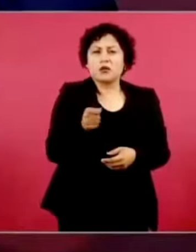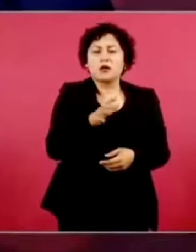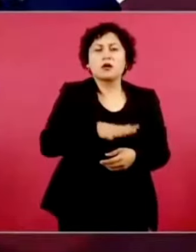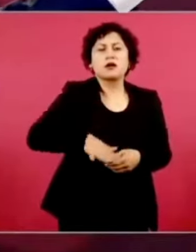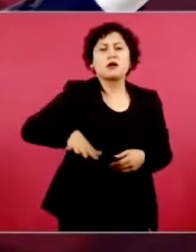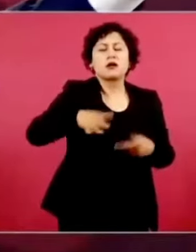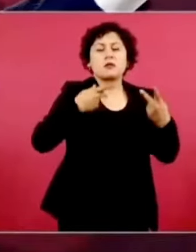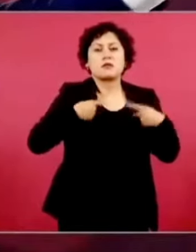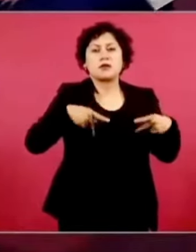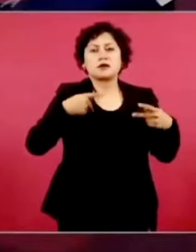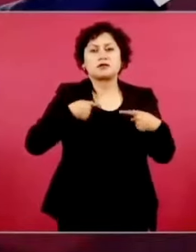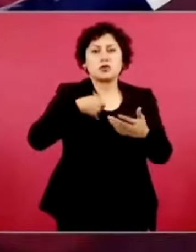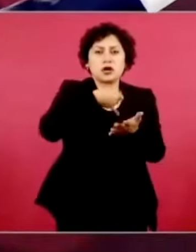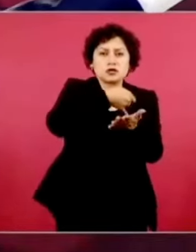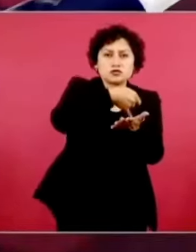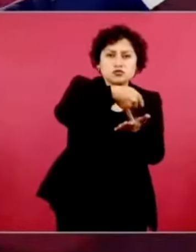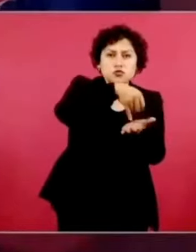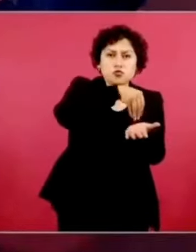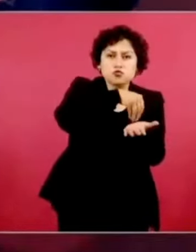y dejaba su maíz